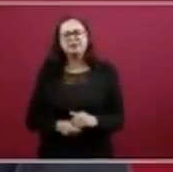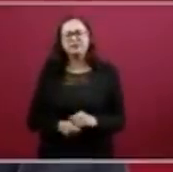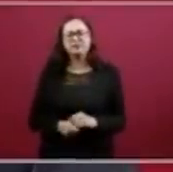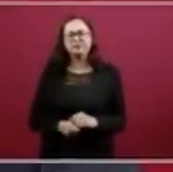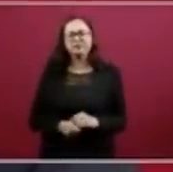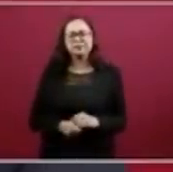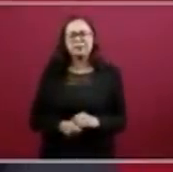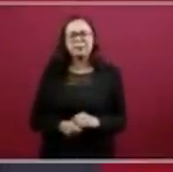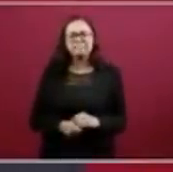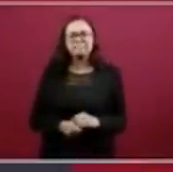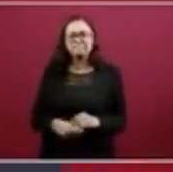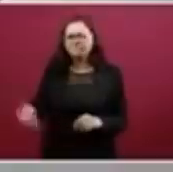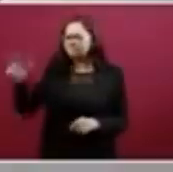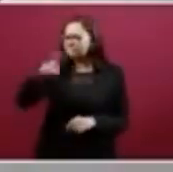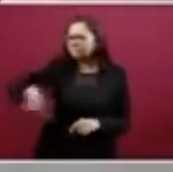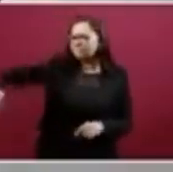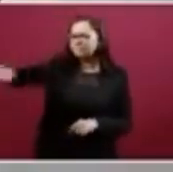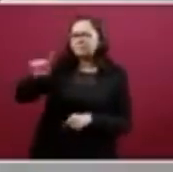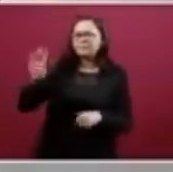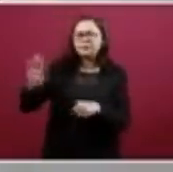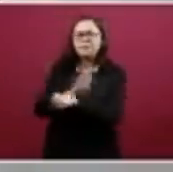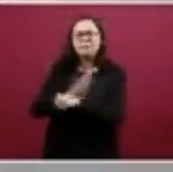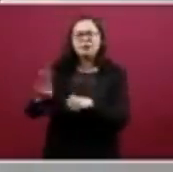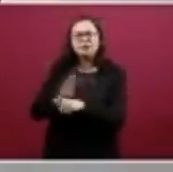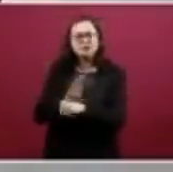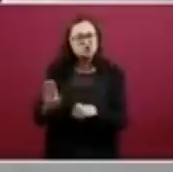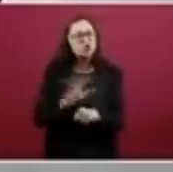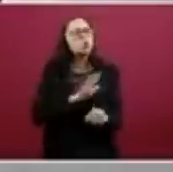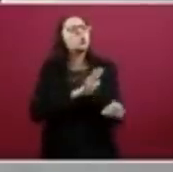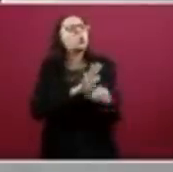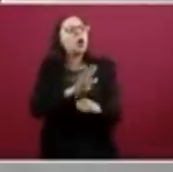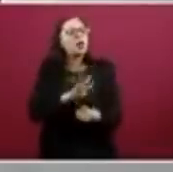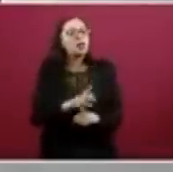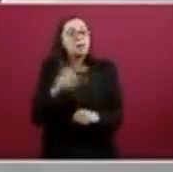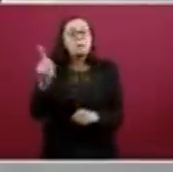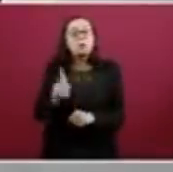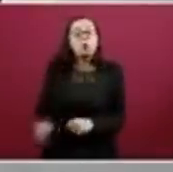¿Dónde están los beneficios? ¿En qué se ha beneficiado el pueblo?